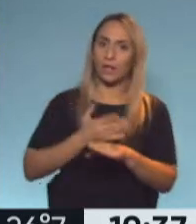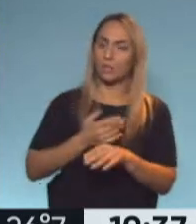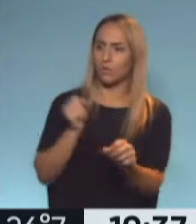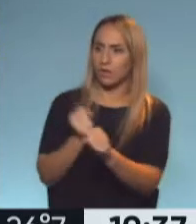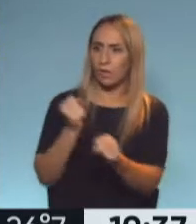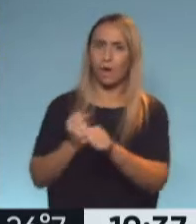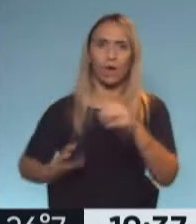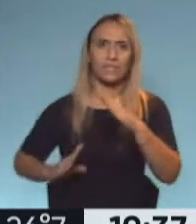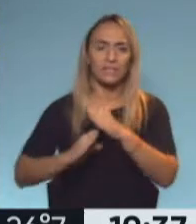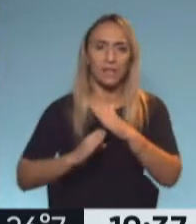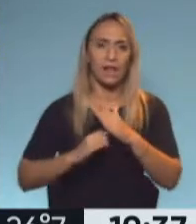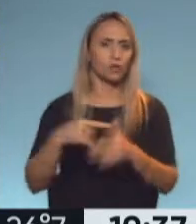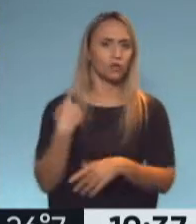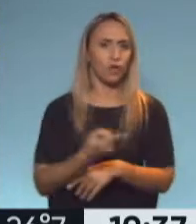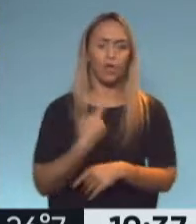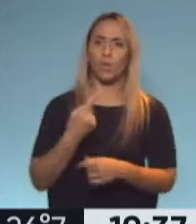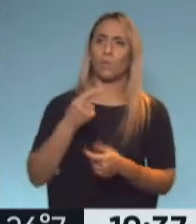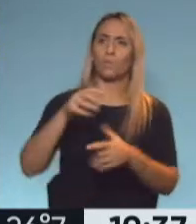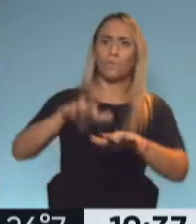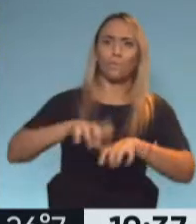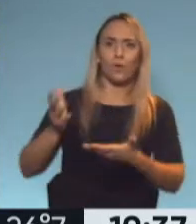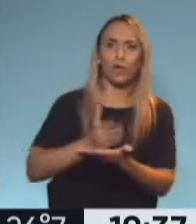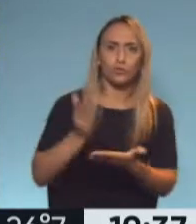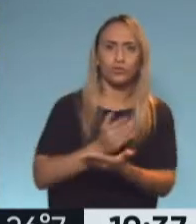integrantes, productores, transportistas, gremios,